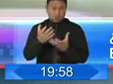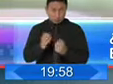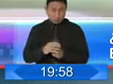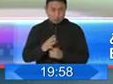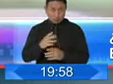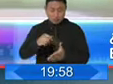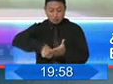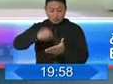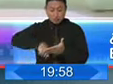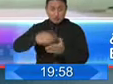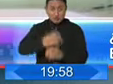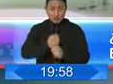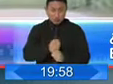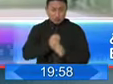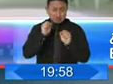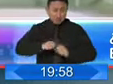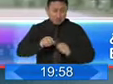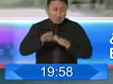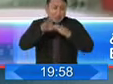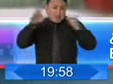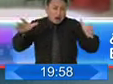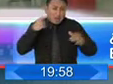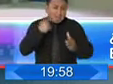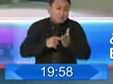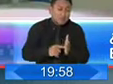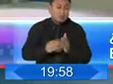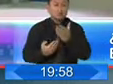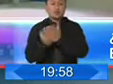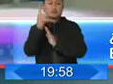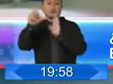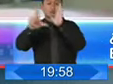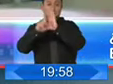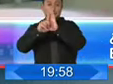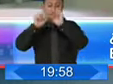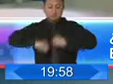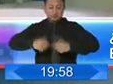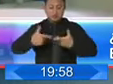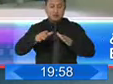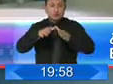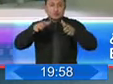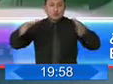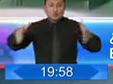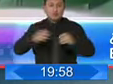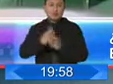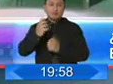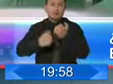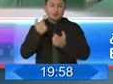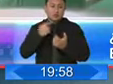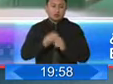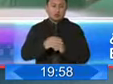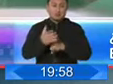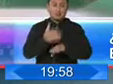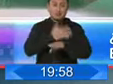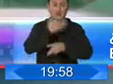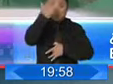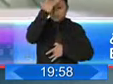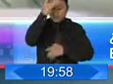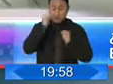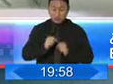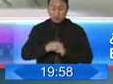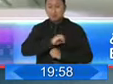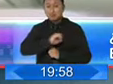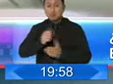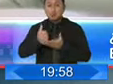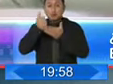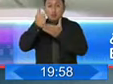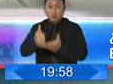el contrato de ese tipo de servicios, porque, por ejemplo, con la nueva ley hay ya más cobertura a situaciones como preexistencias, atención